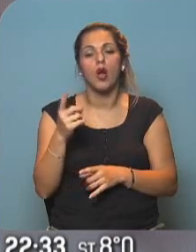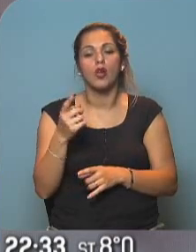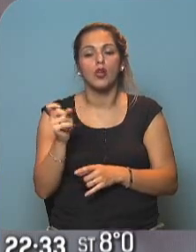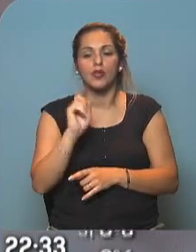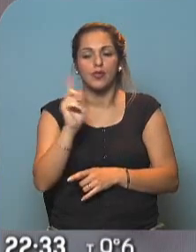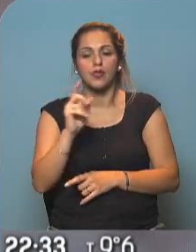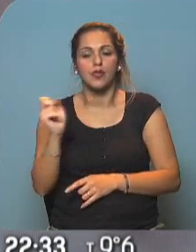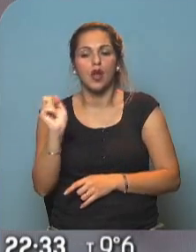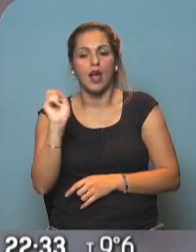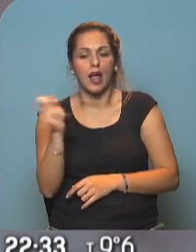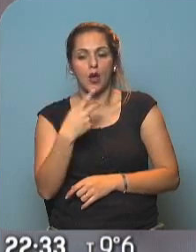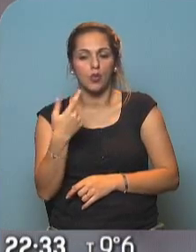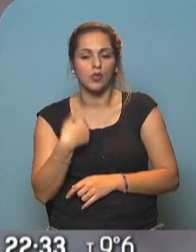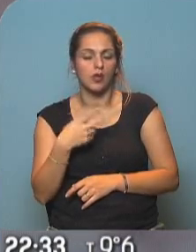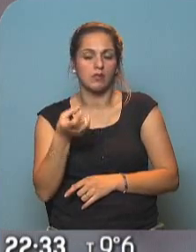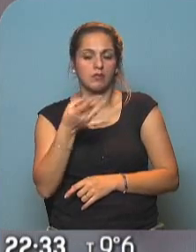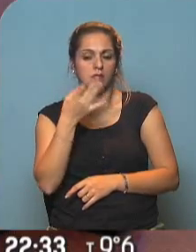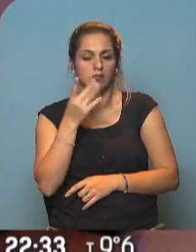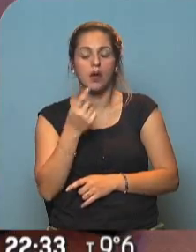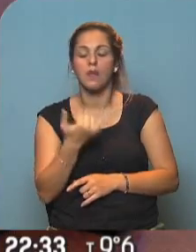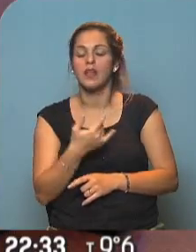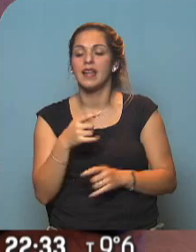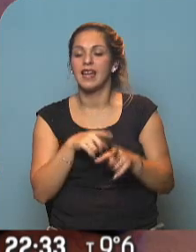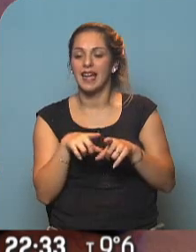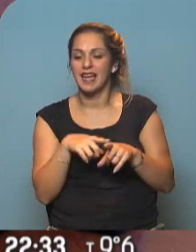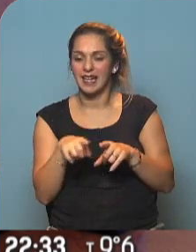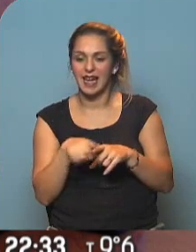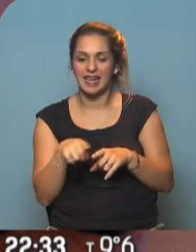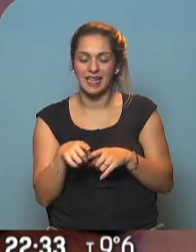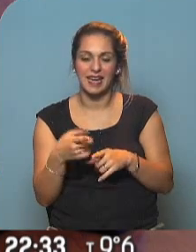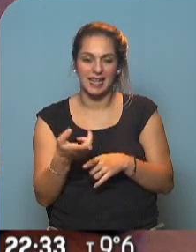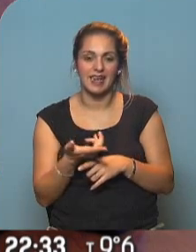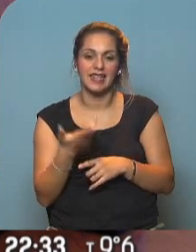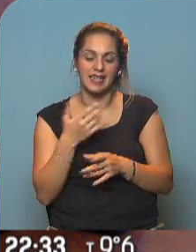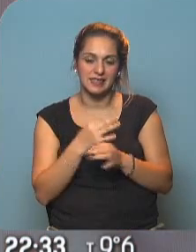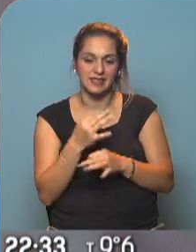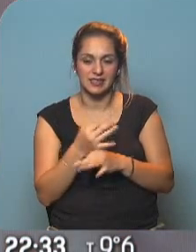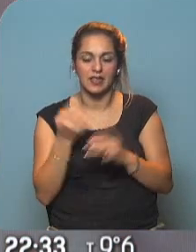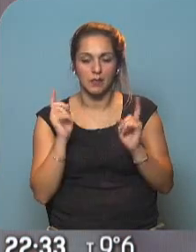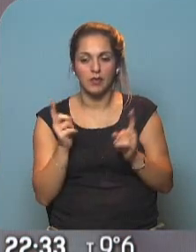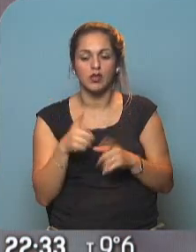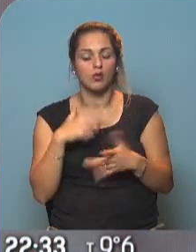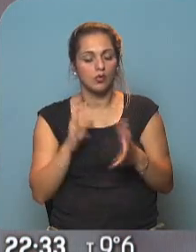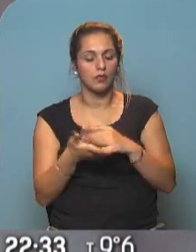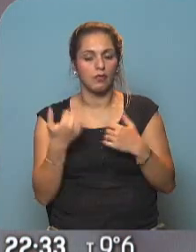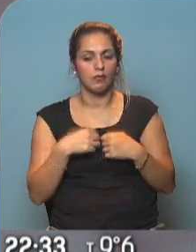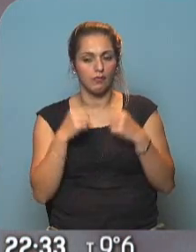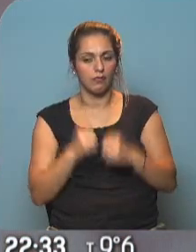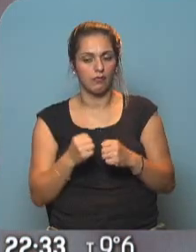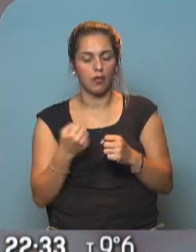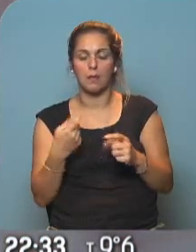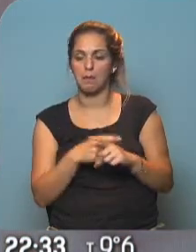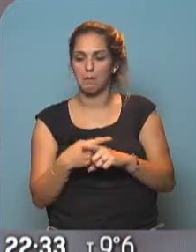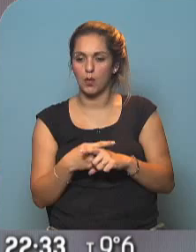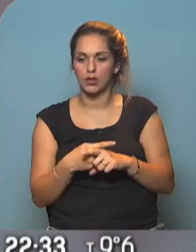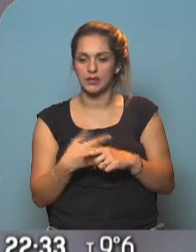anti-euro por su carrera en las cátedras académicas, pero por su postura política. Inclusive